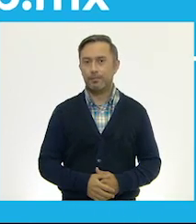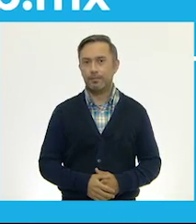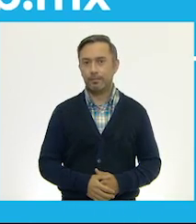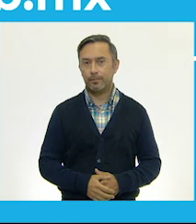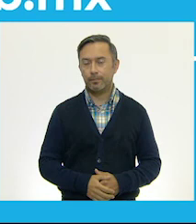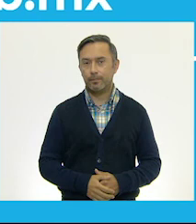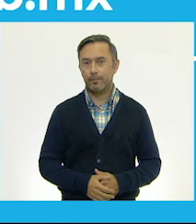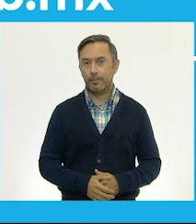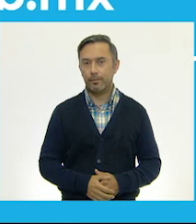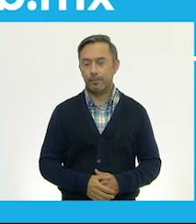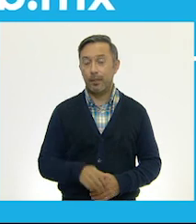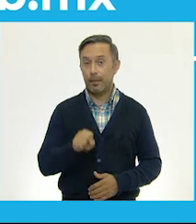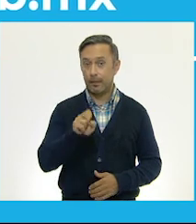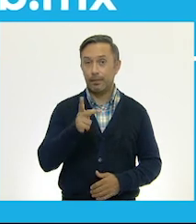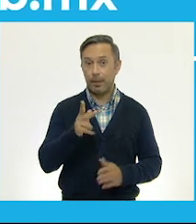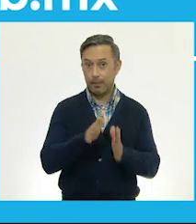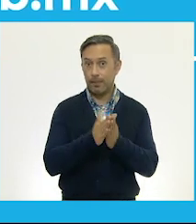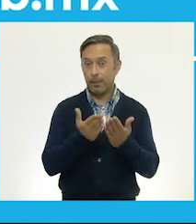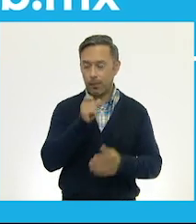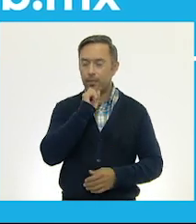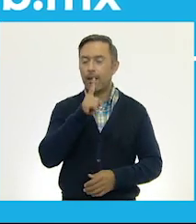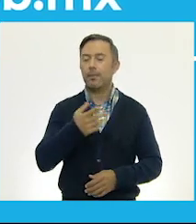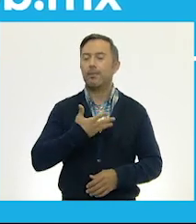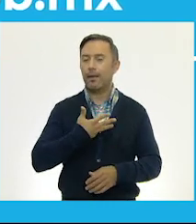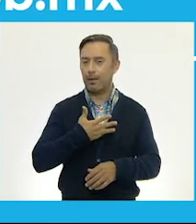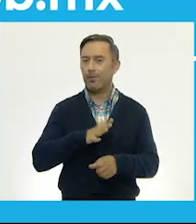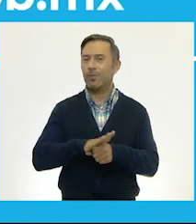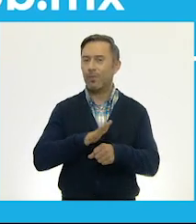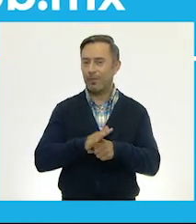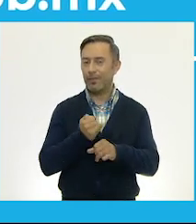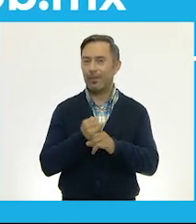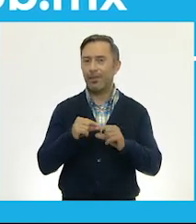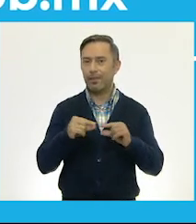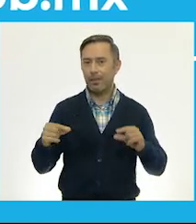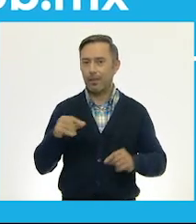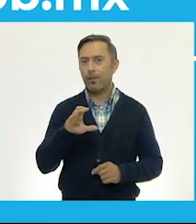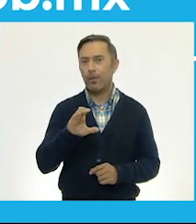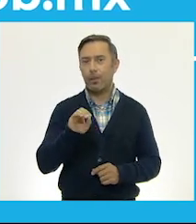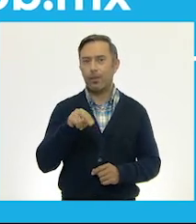También puedes encontrar los libros de texto en la página